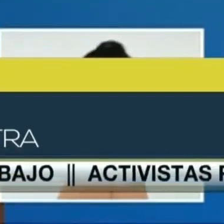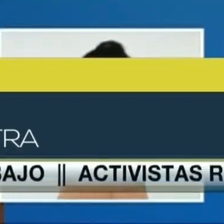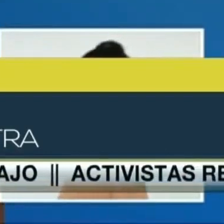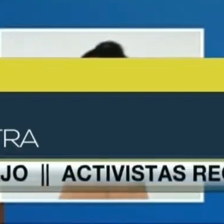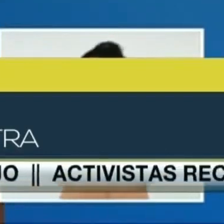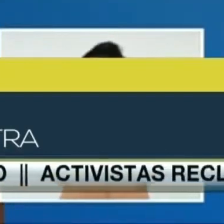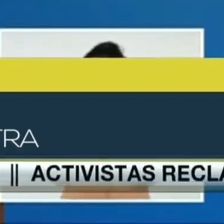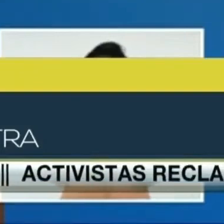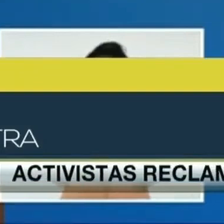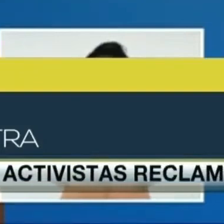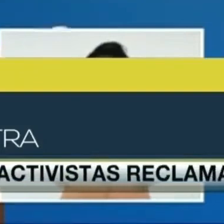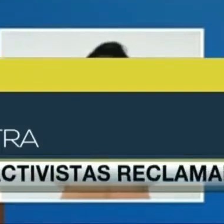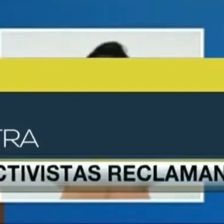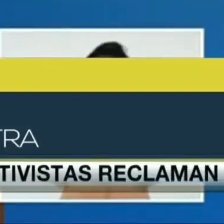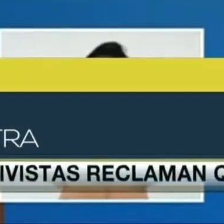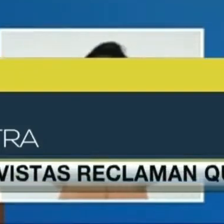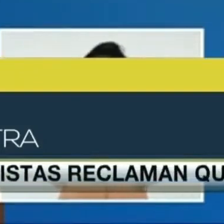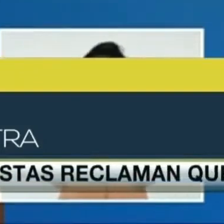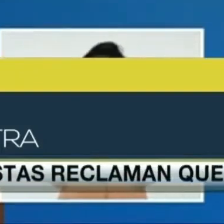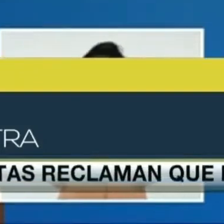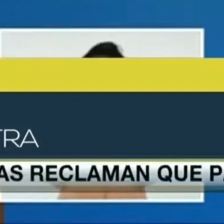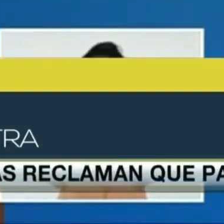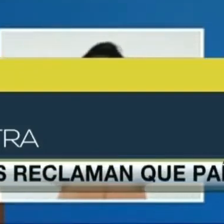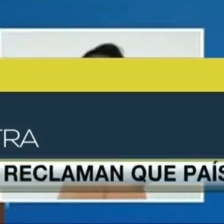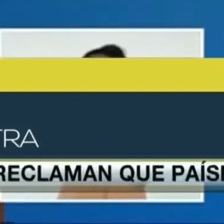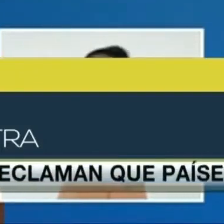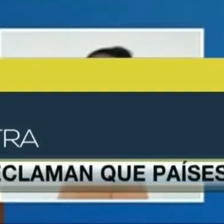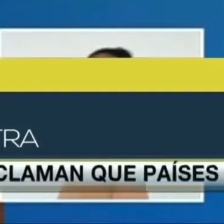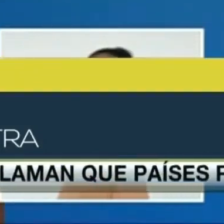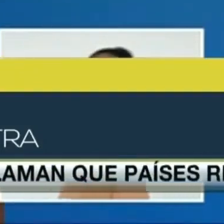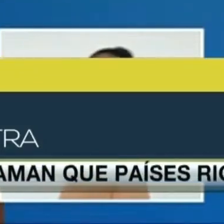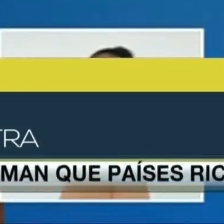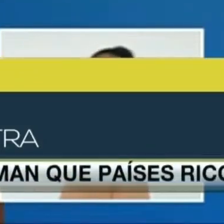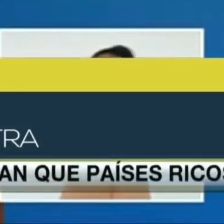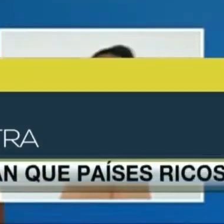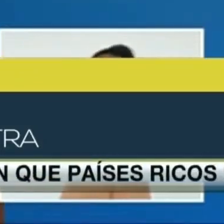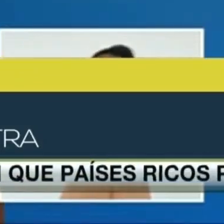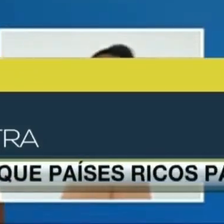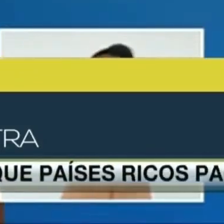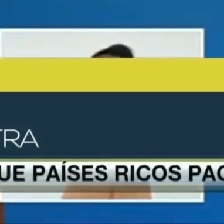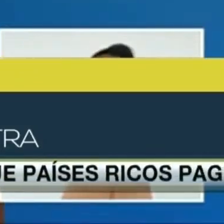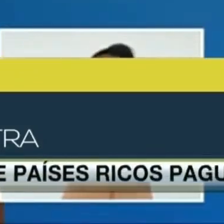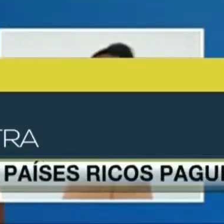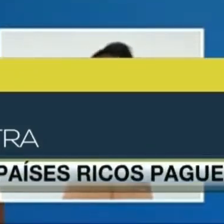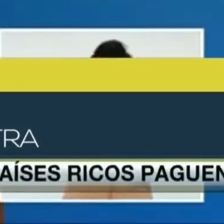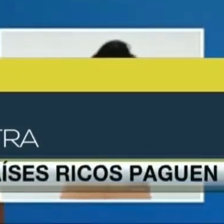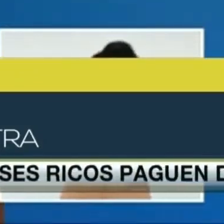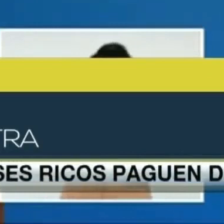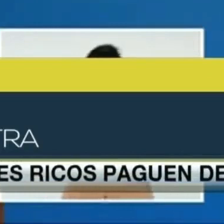de servicio, es decir, por el servicio financiero, tal como si uno de ustedes va a un